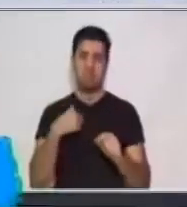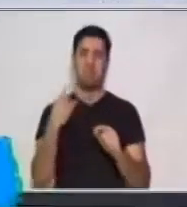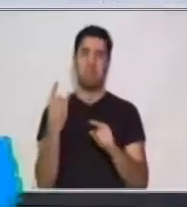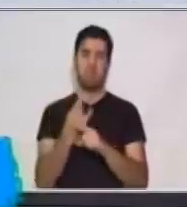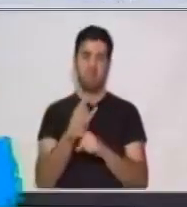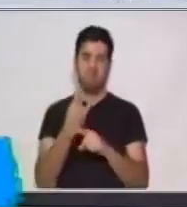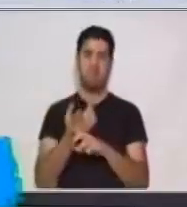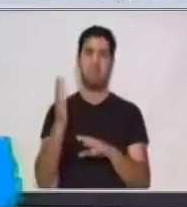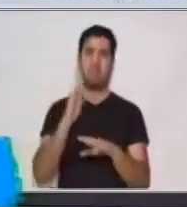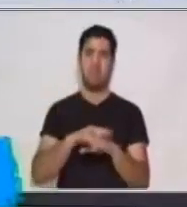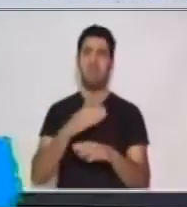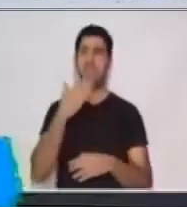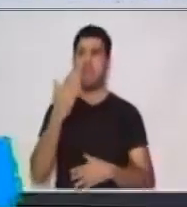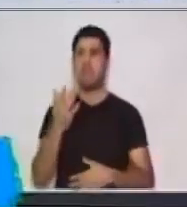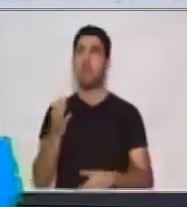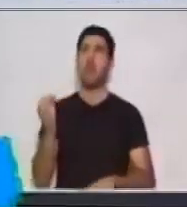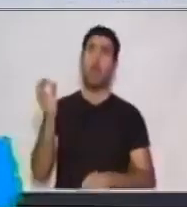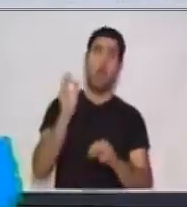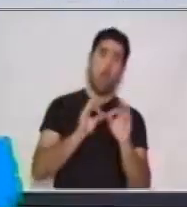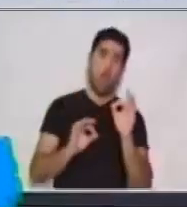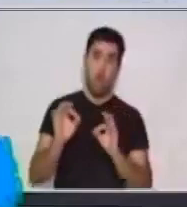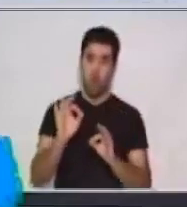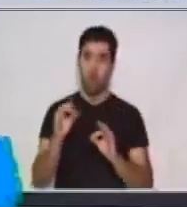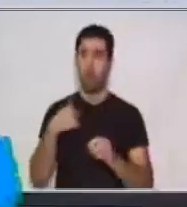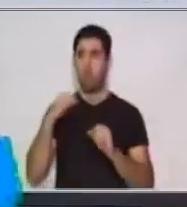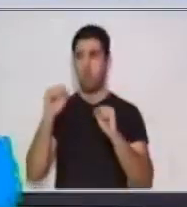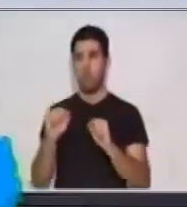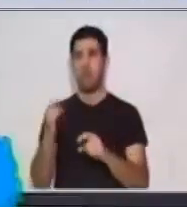el 80% o puedo usar el decimal.